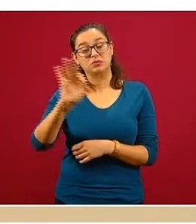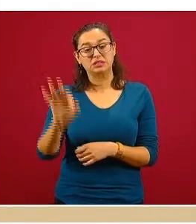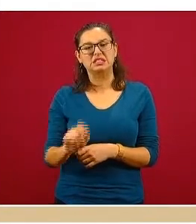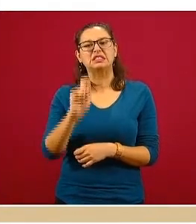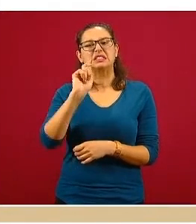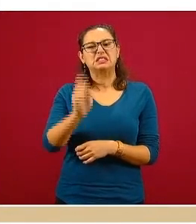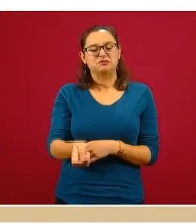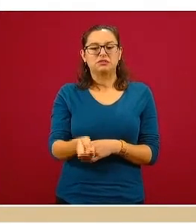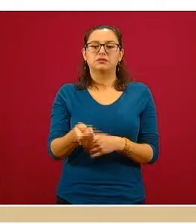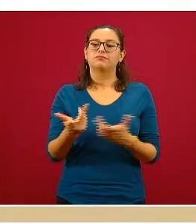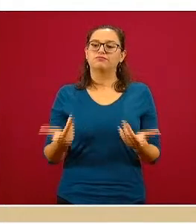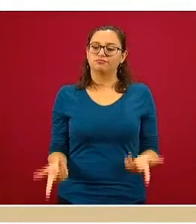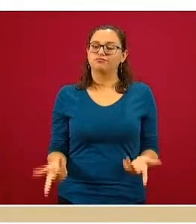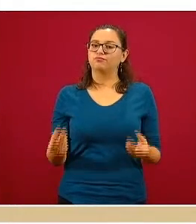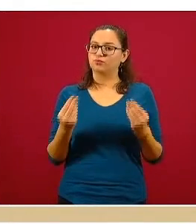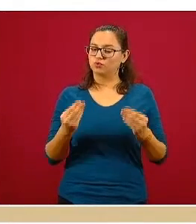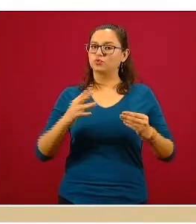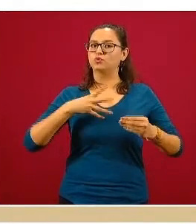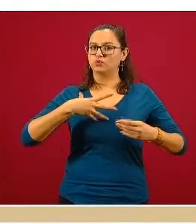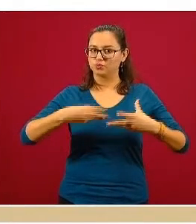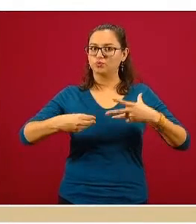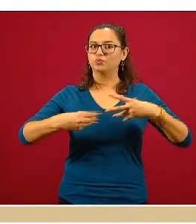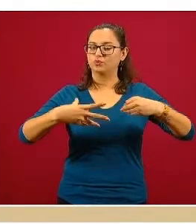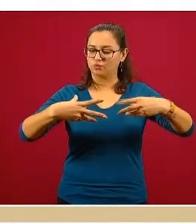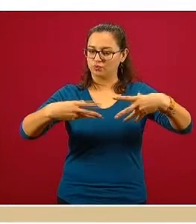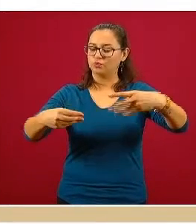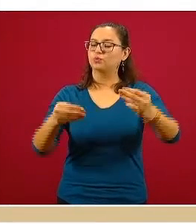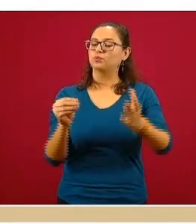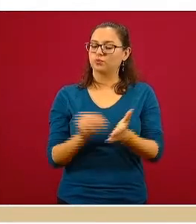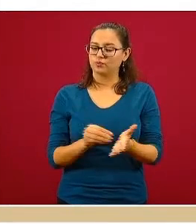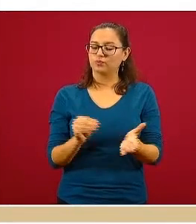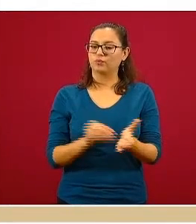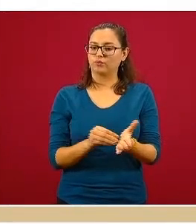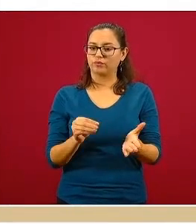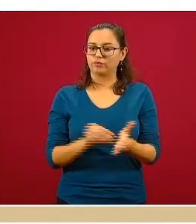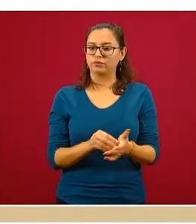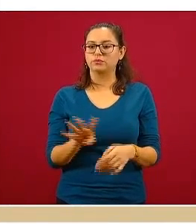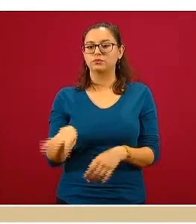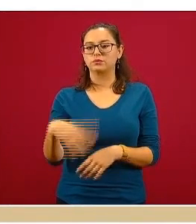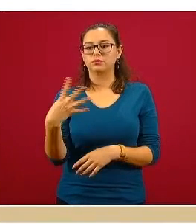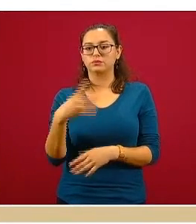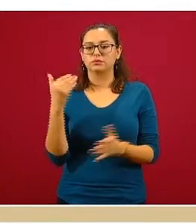63-64%, lo que quiere decir que todavía hay circulación a nivel comunitario.